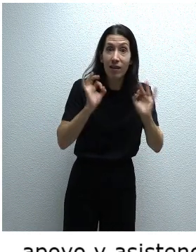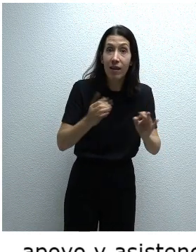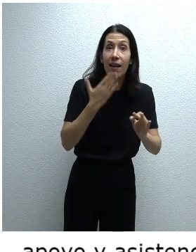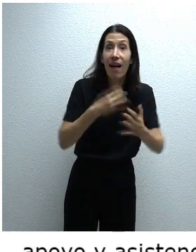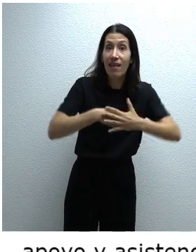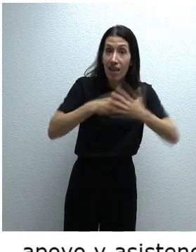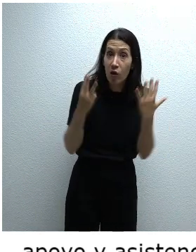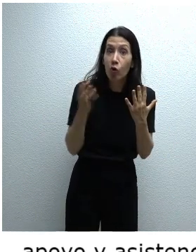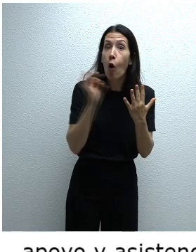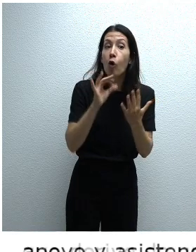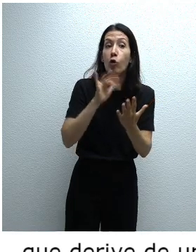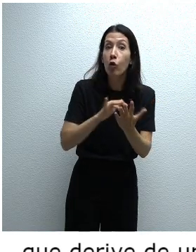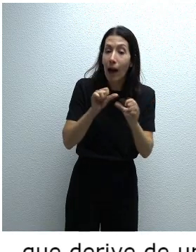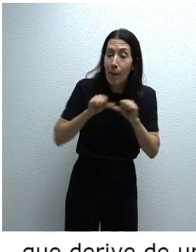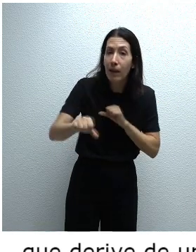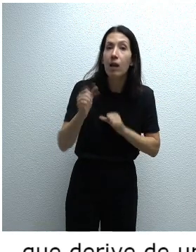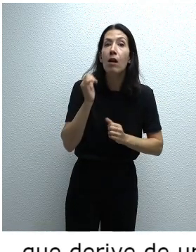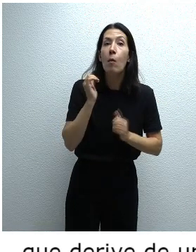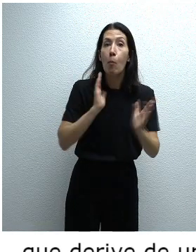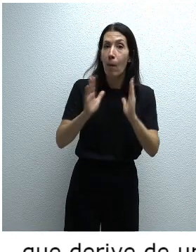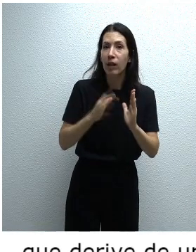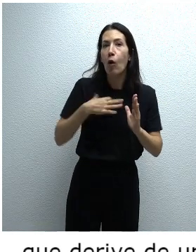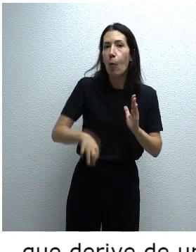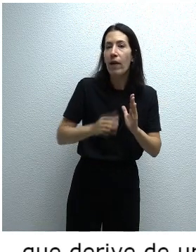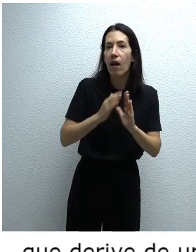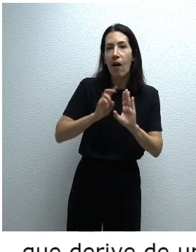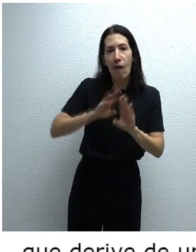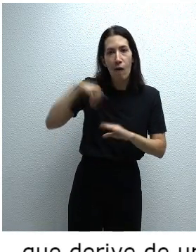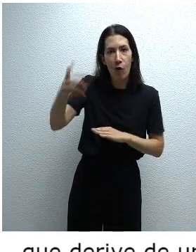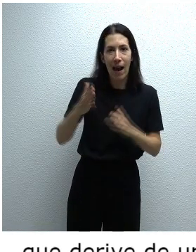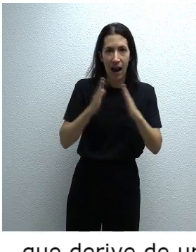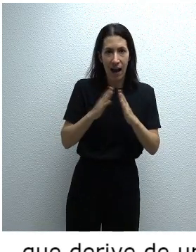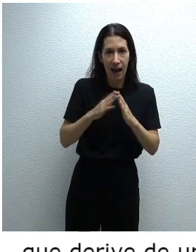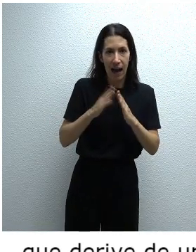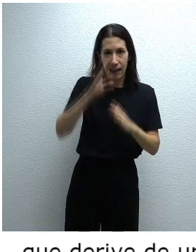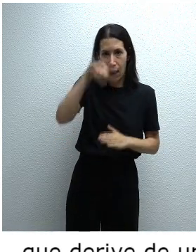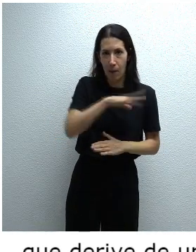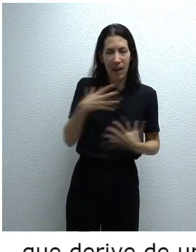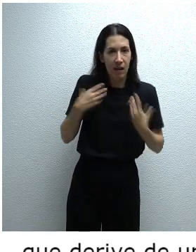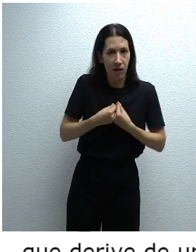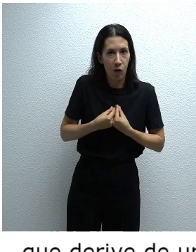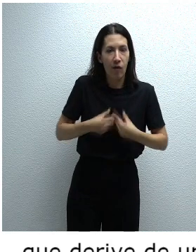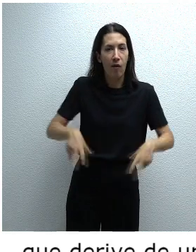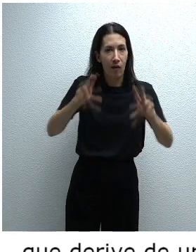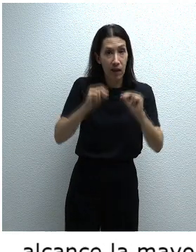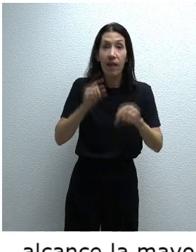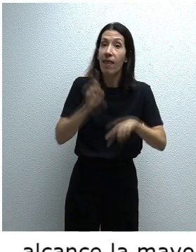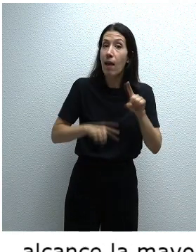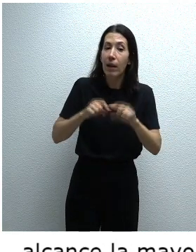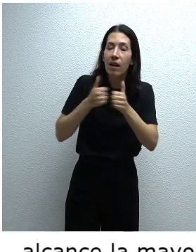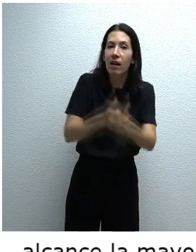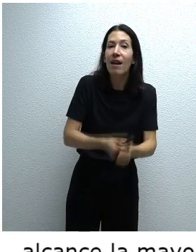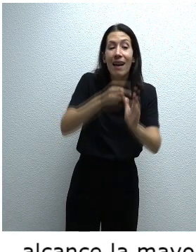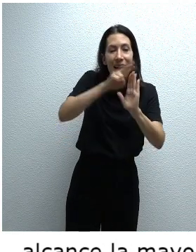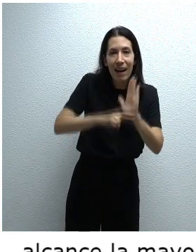desde el momento en que estén emancipados, conforme a la aplicación de las reglas generales establecidas en nuestro ordenamiento.